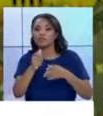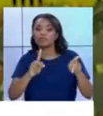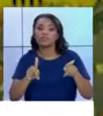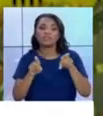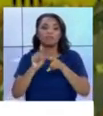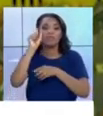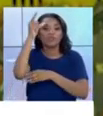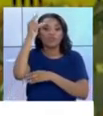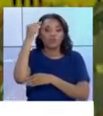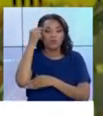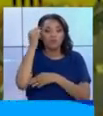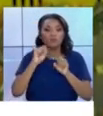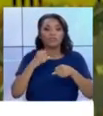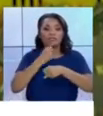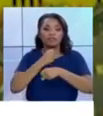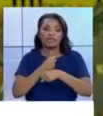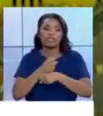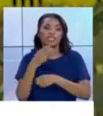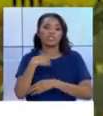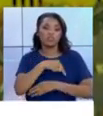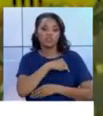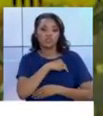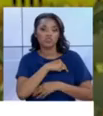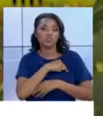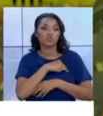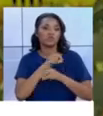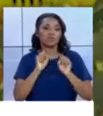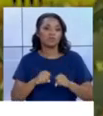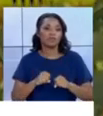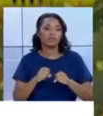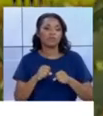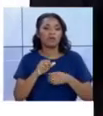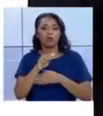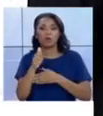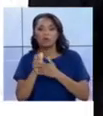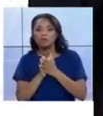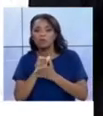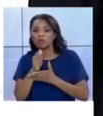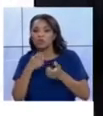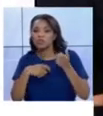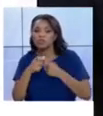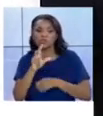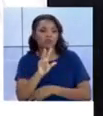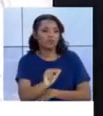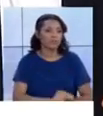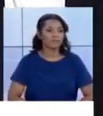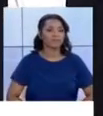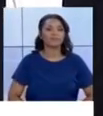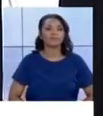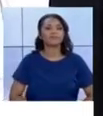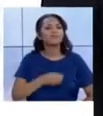eliminando los oligopolios y que nosotros estemos claros de que eso no va a seguir sucediendo señor r Pero esto